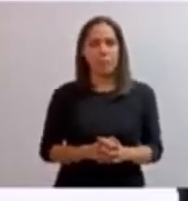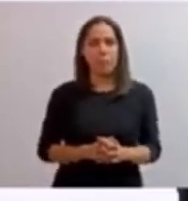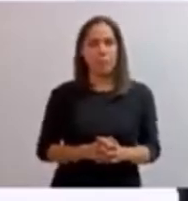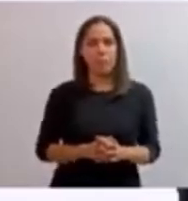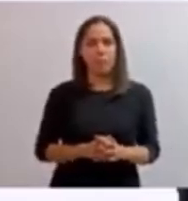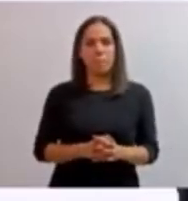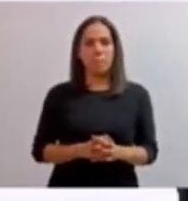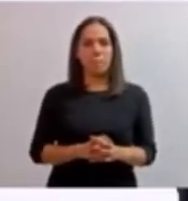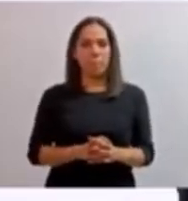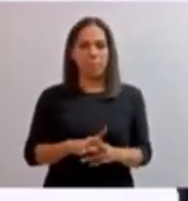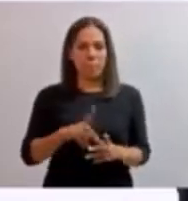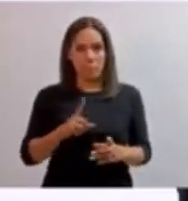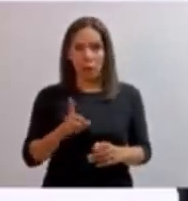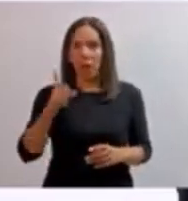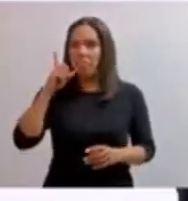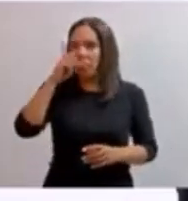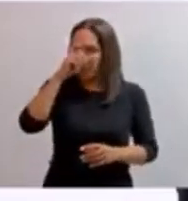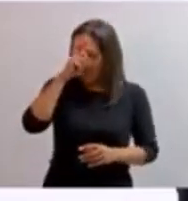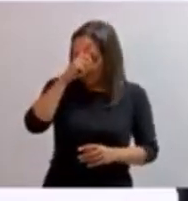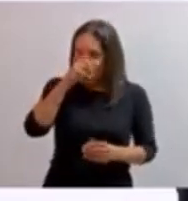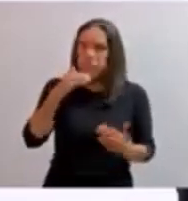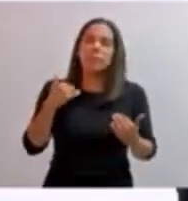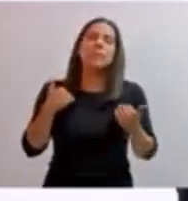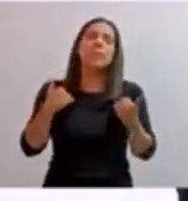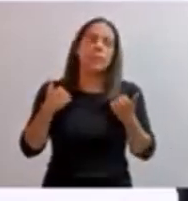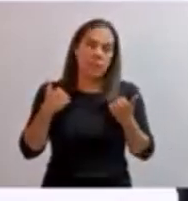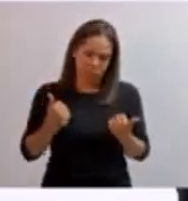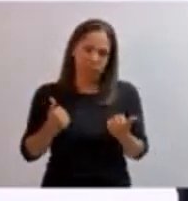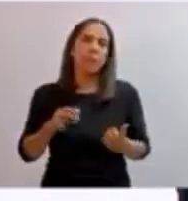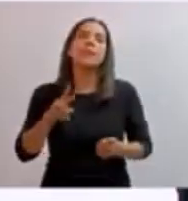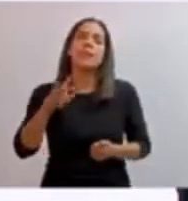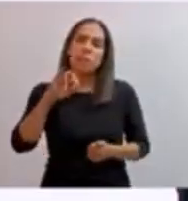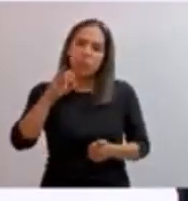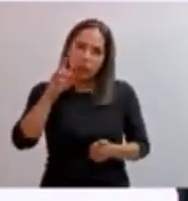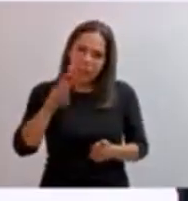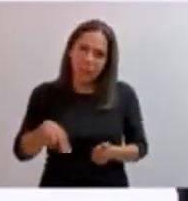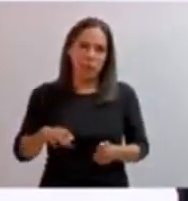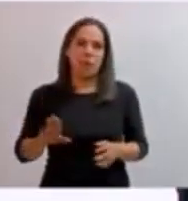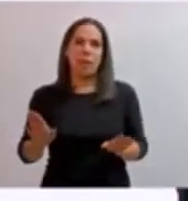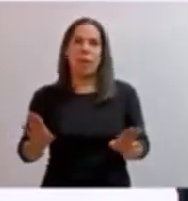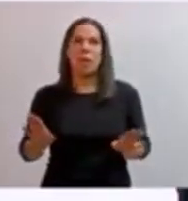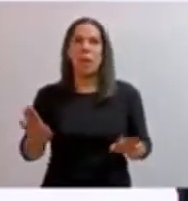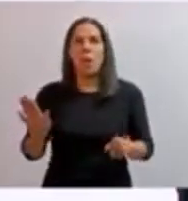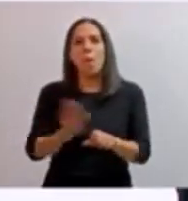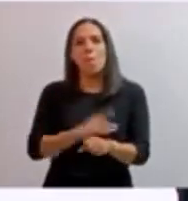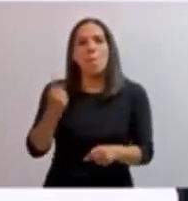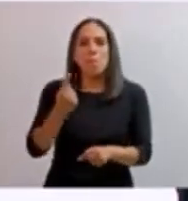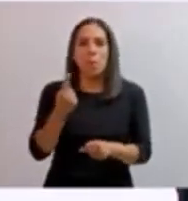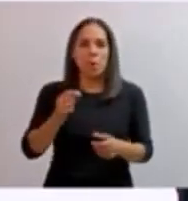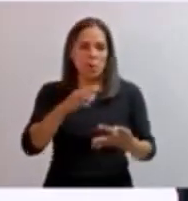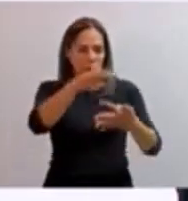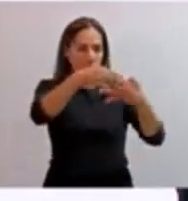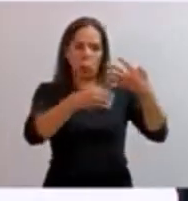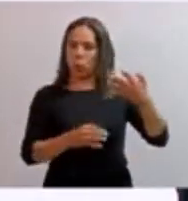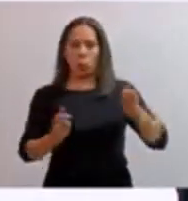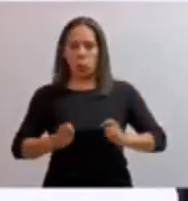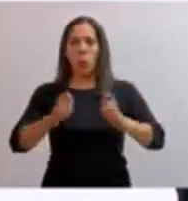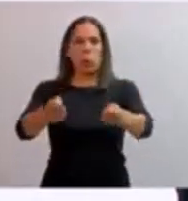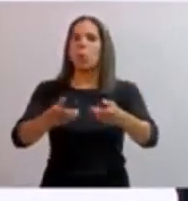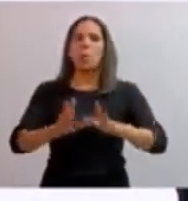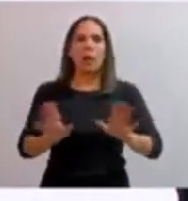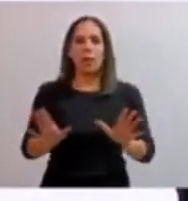NEM. Ha sido un camino difícil porque no hubo una receta, no nos dijeron toman este curso y ya van a saber cómo le van a